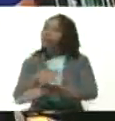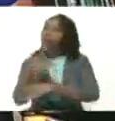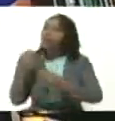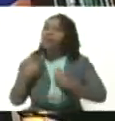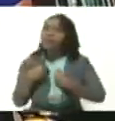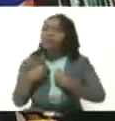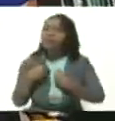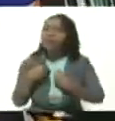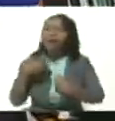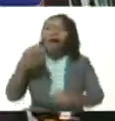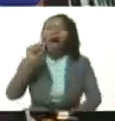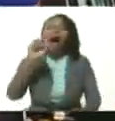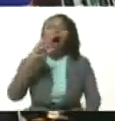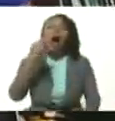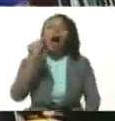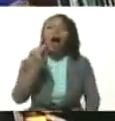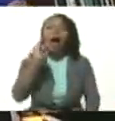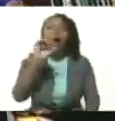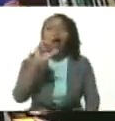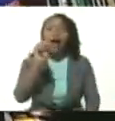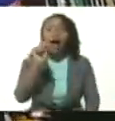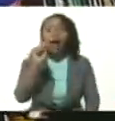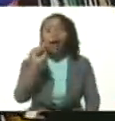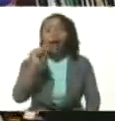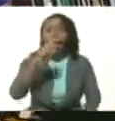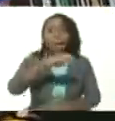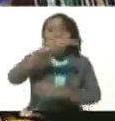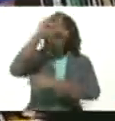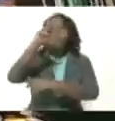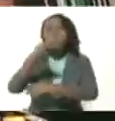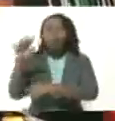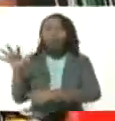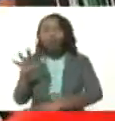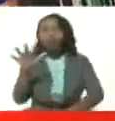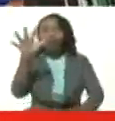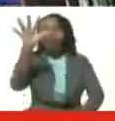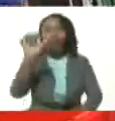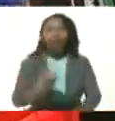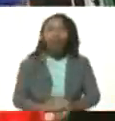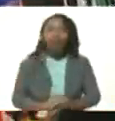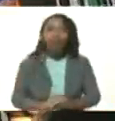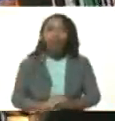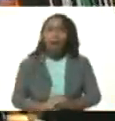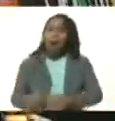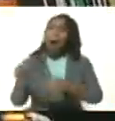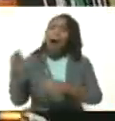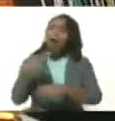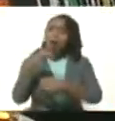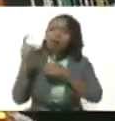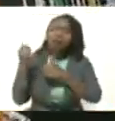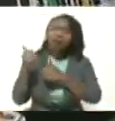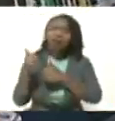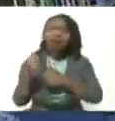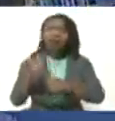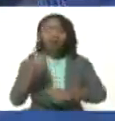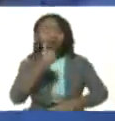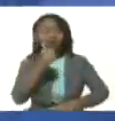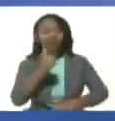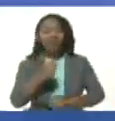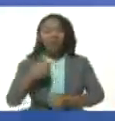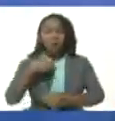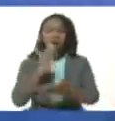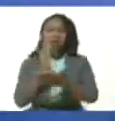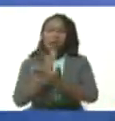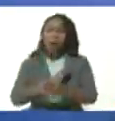Araira. En Araira, sabroso Araira. ¿Cómo está el río Araira? Está bien. Yo siempre iba para el río Araira.